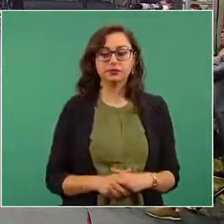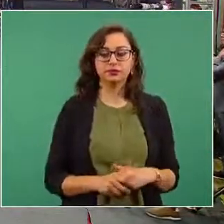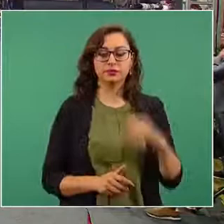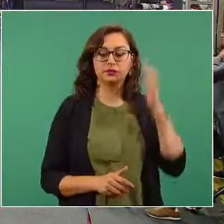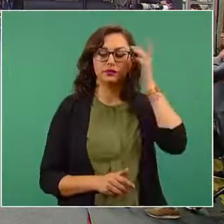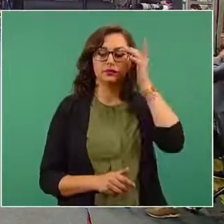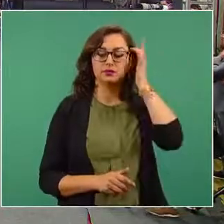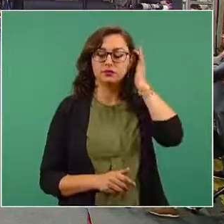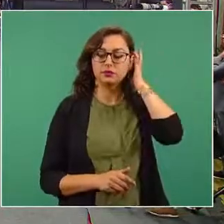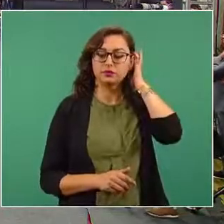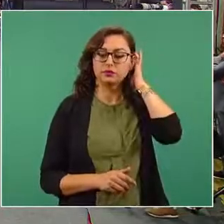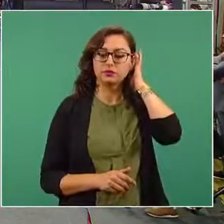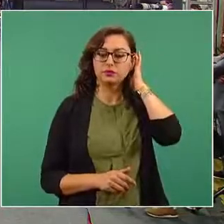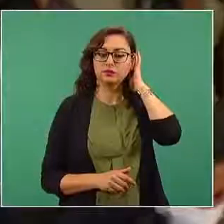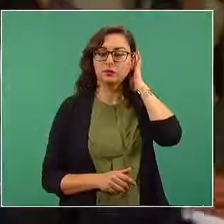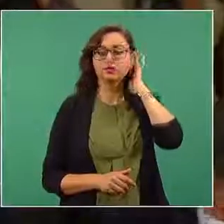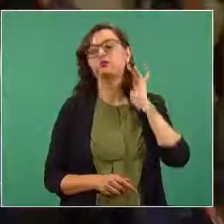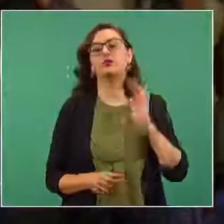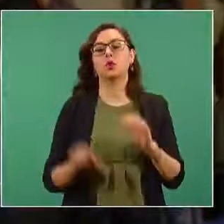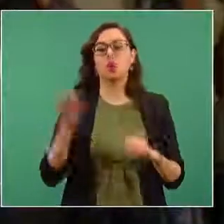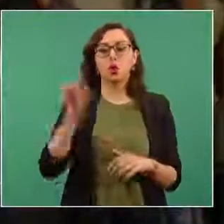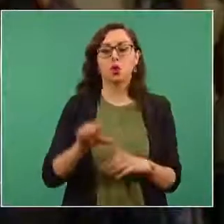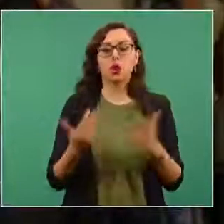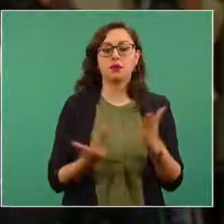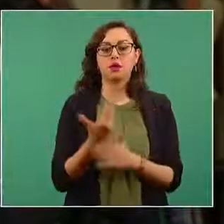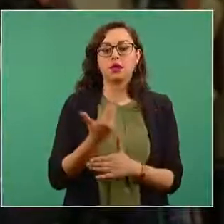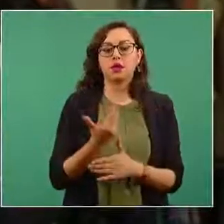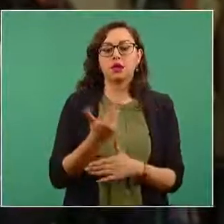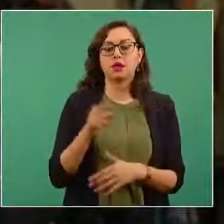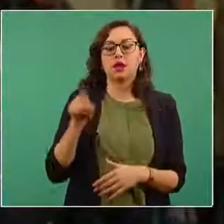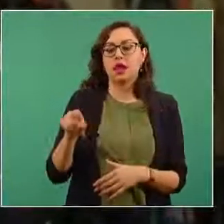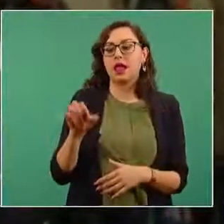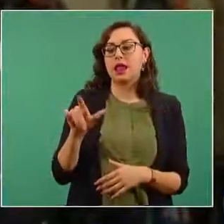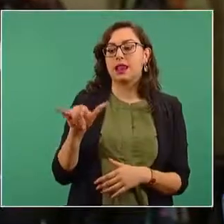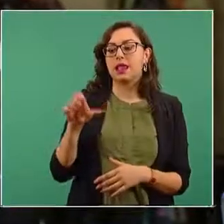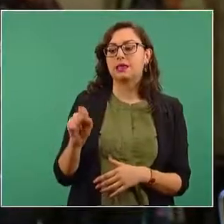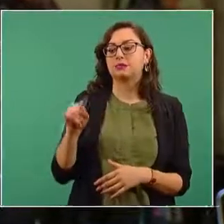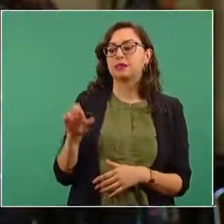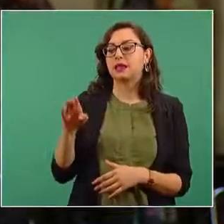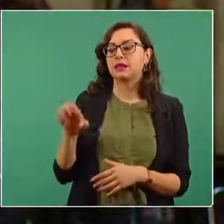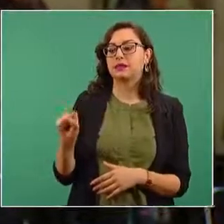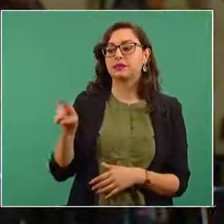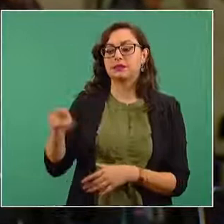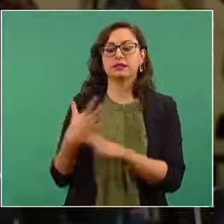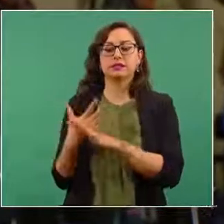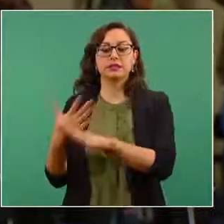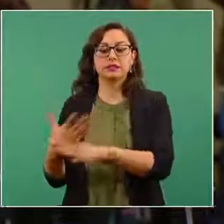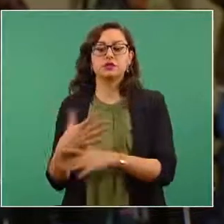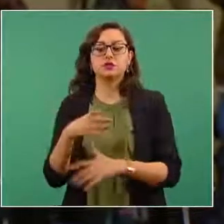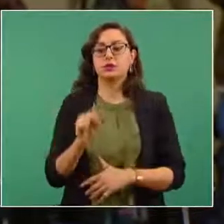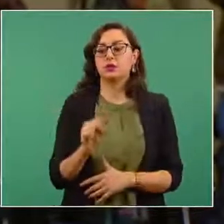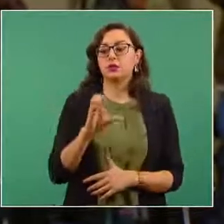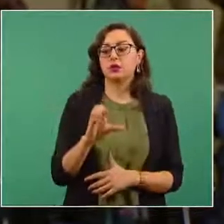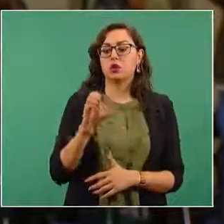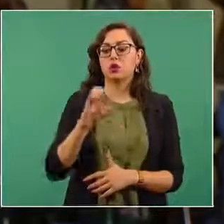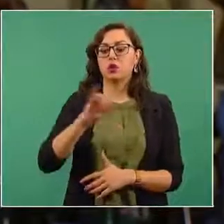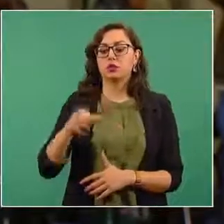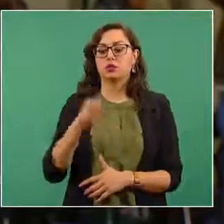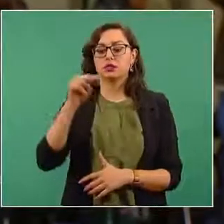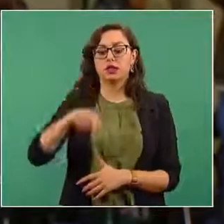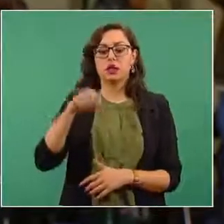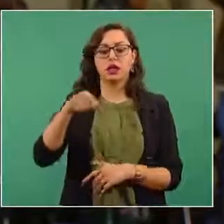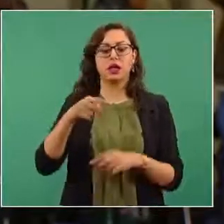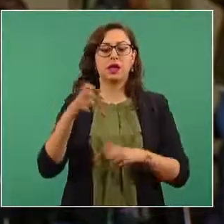hoy, esta mañana, publica Dolia Esteves que ministros de la Suprema Corte, al menos 2 ministros, acudieron a